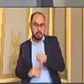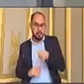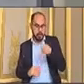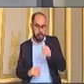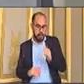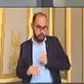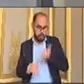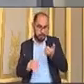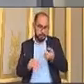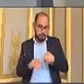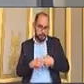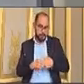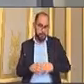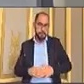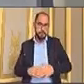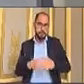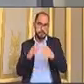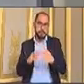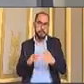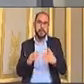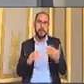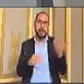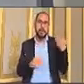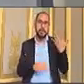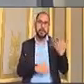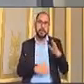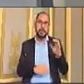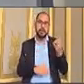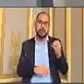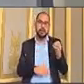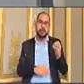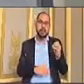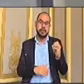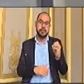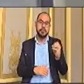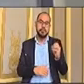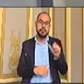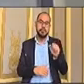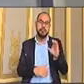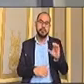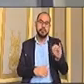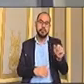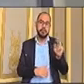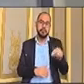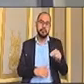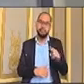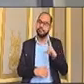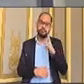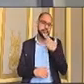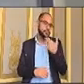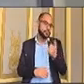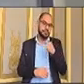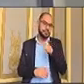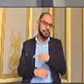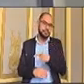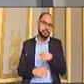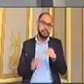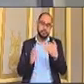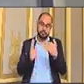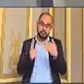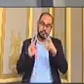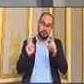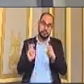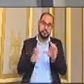se ha reafirmado recientemente, pues el pasado 10 de octubre, el Pleno de la Suprema Corte declaró inválida una porción normativa de